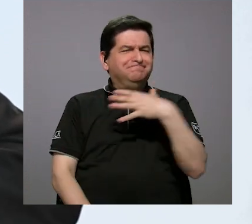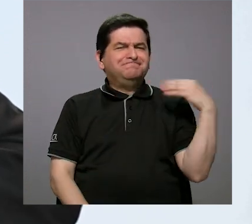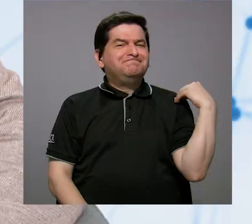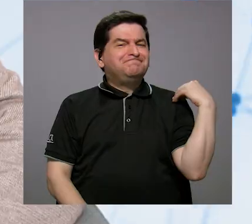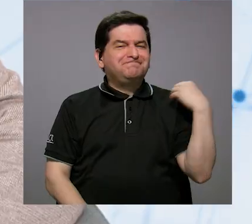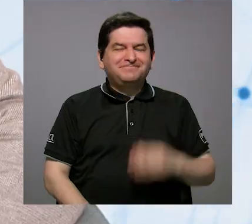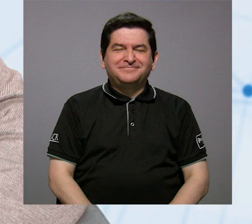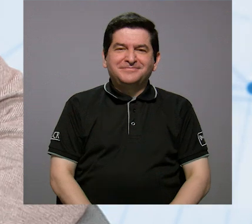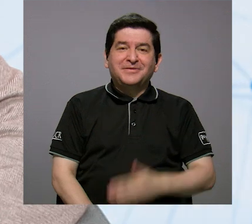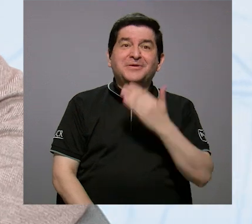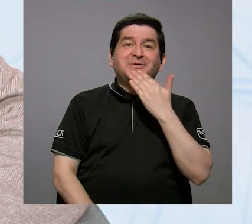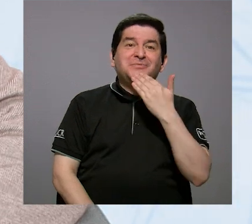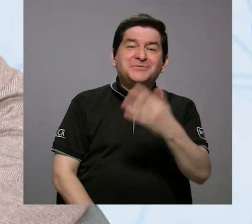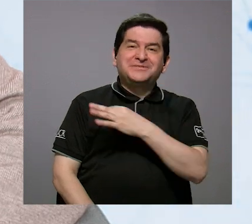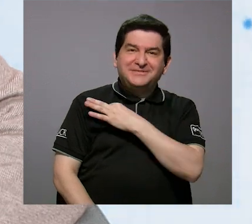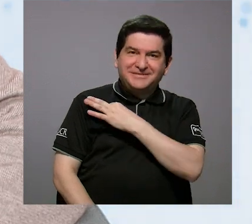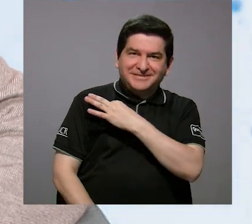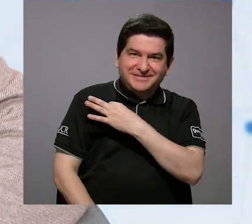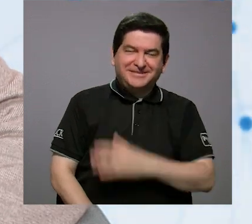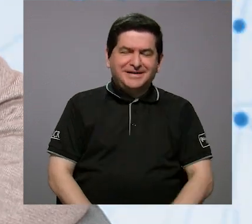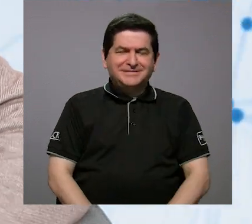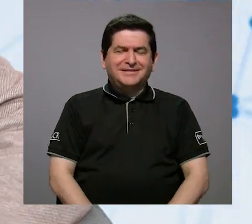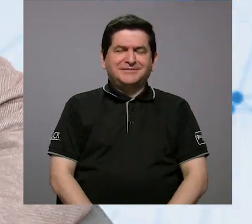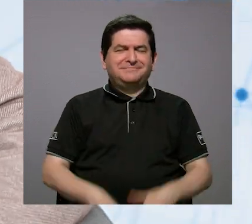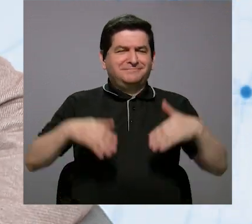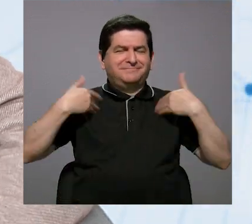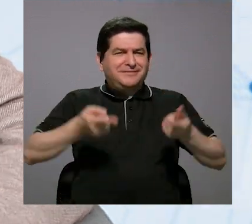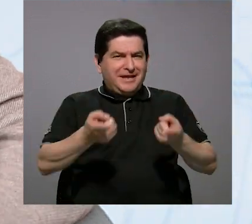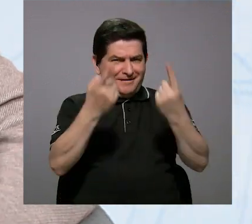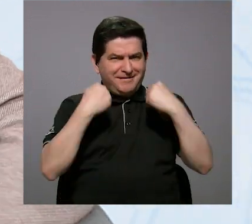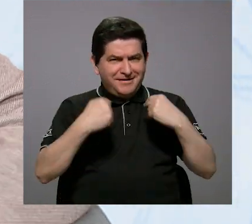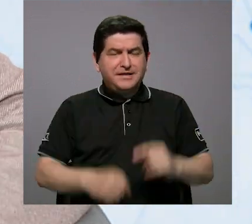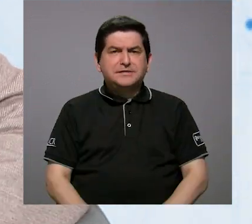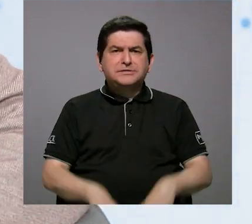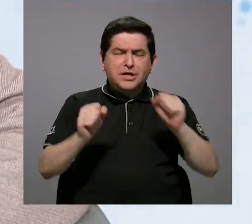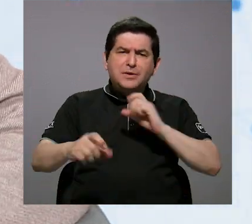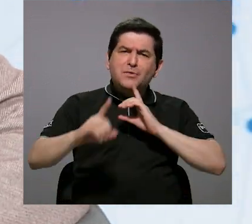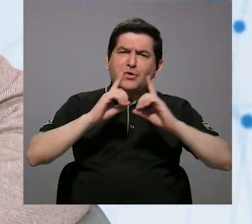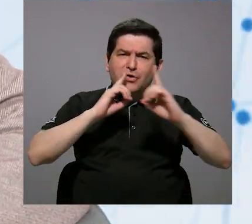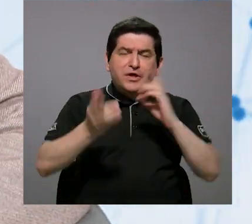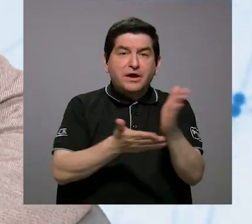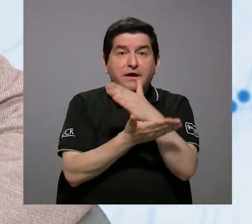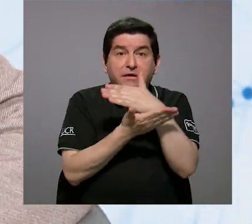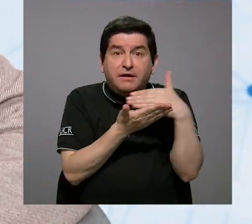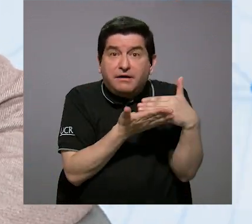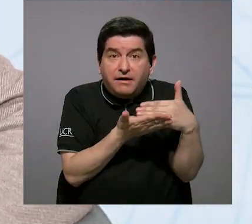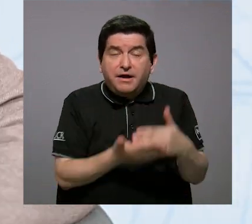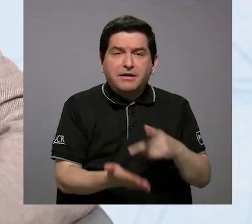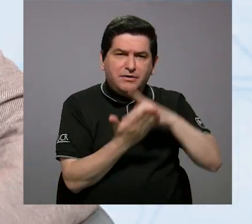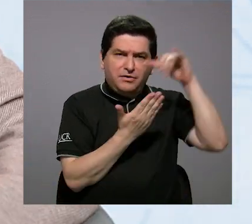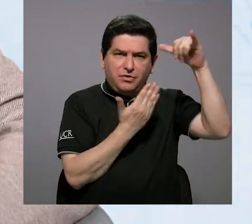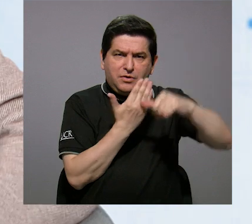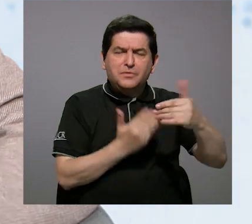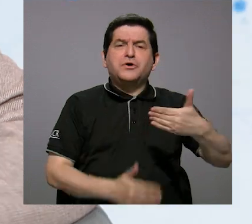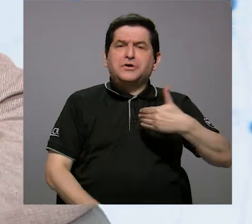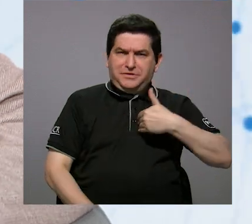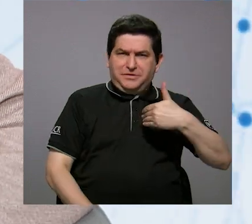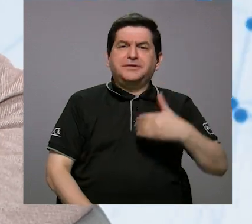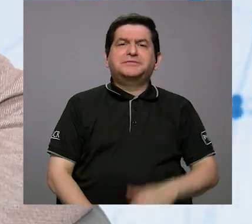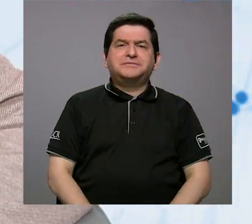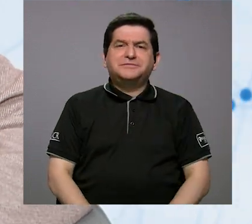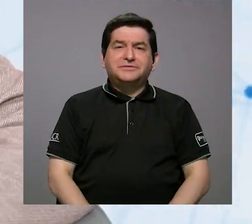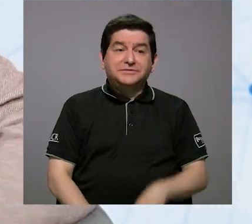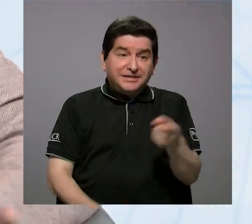encantar. Muchas gracias por la invitación y bueno, encantado de estar acá y sobre todo poder divulgar algunos de los proyectos que